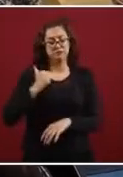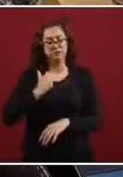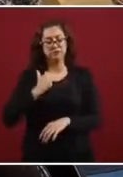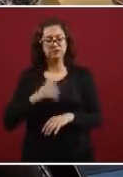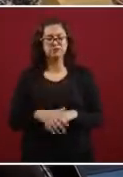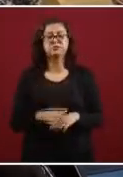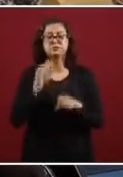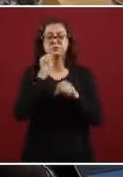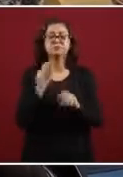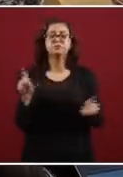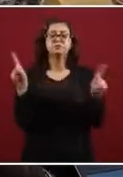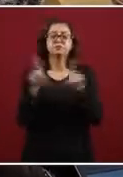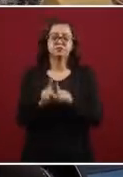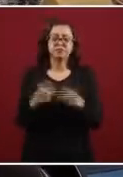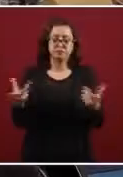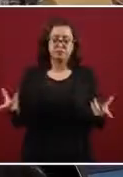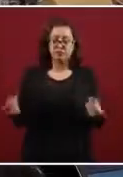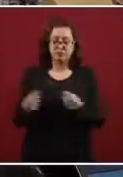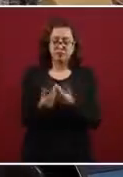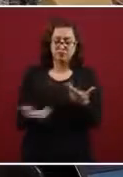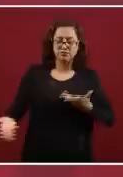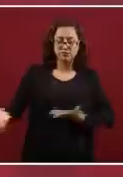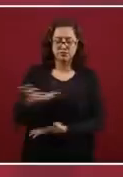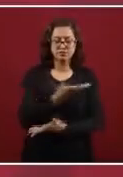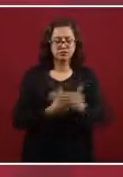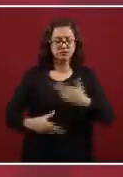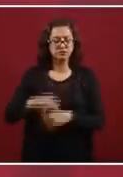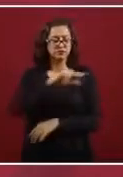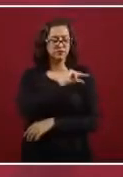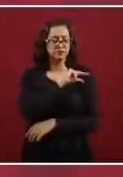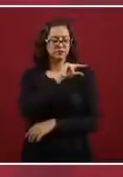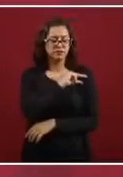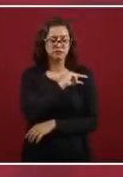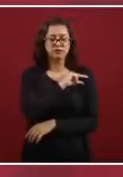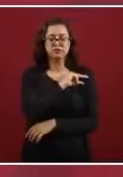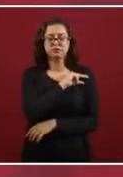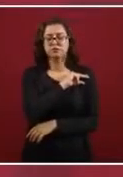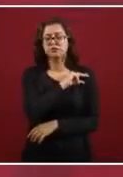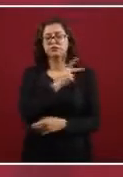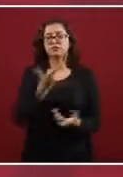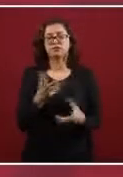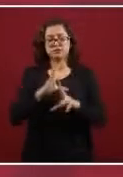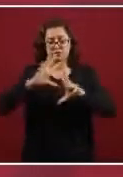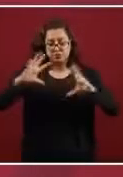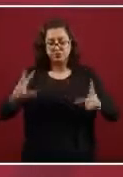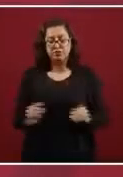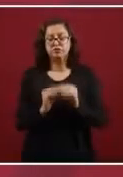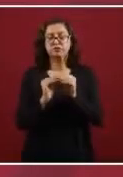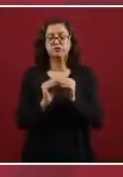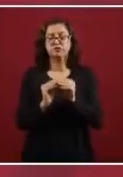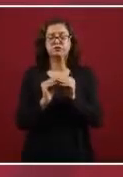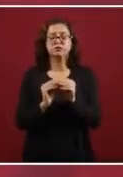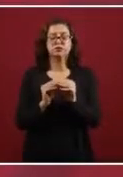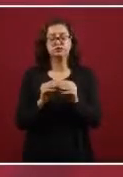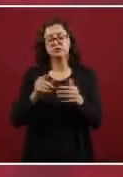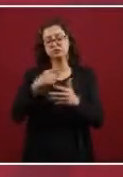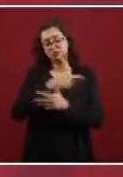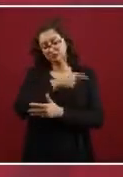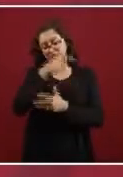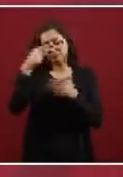así como colaboración con el sector privado, orquestando un sistemático acercamiento